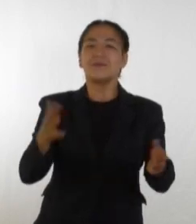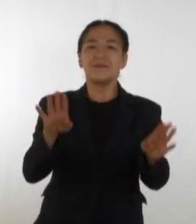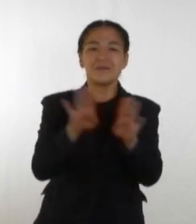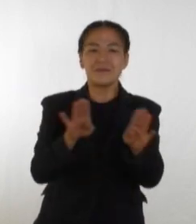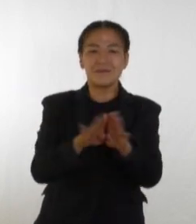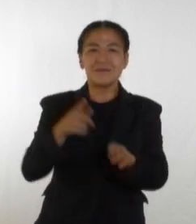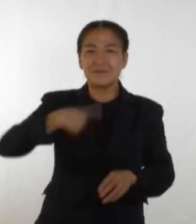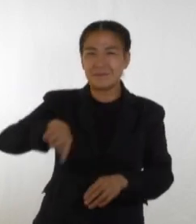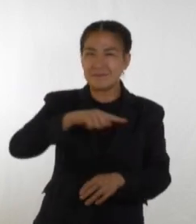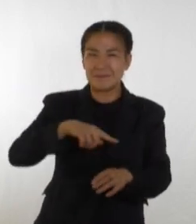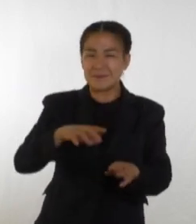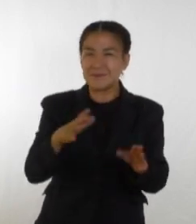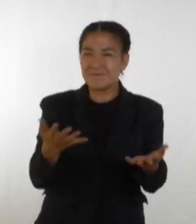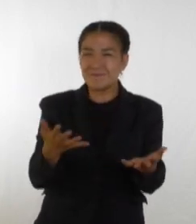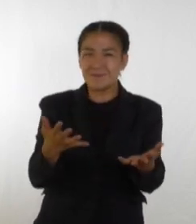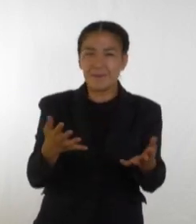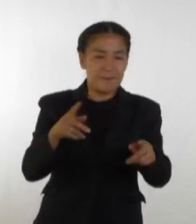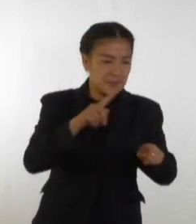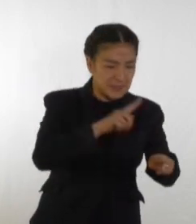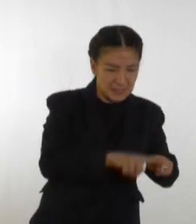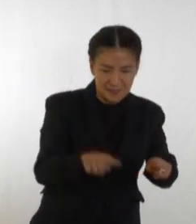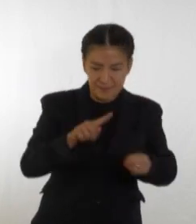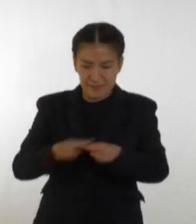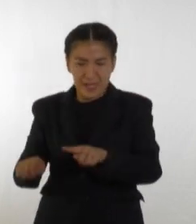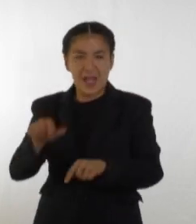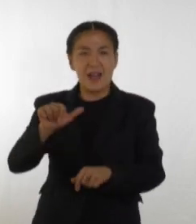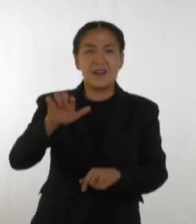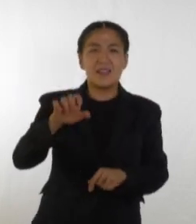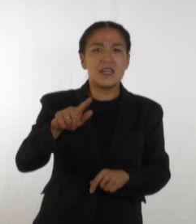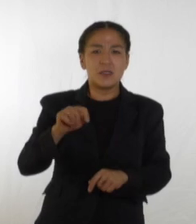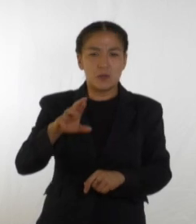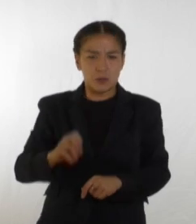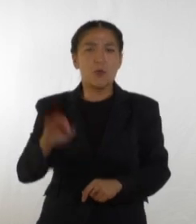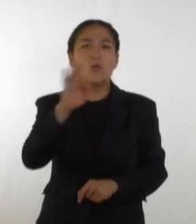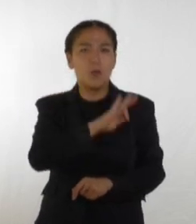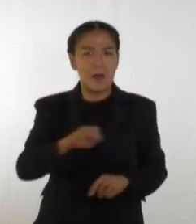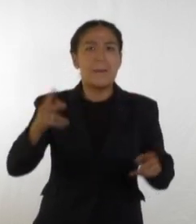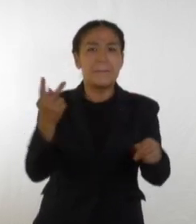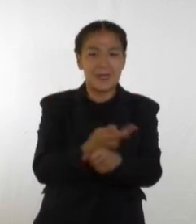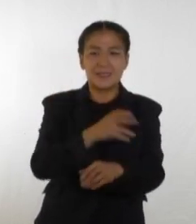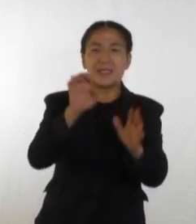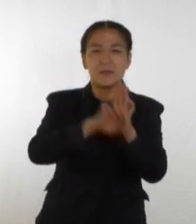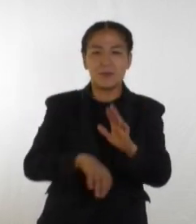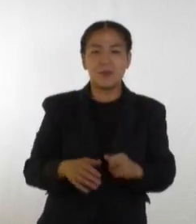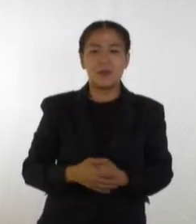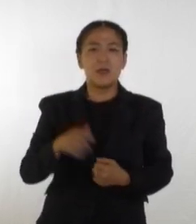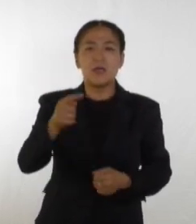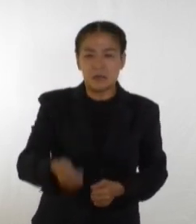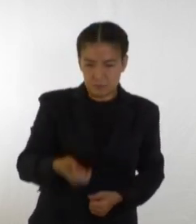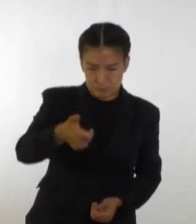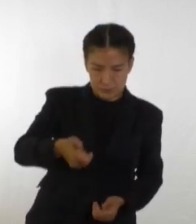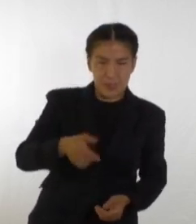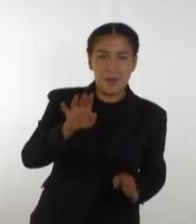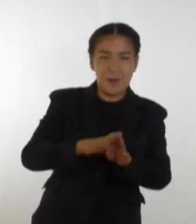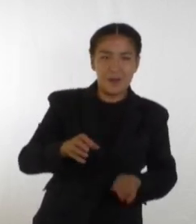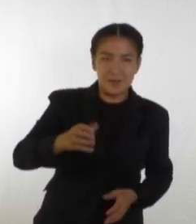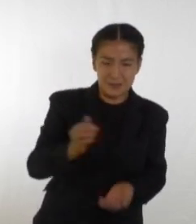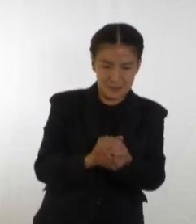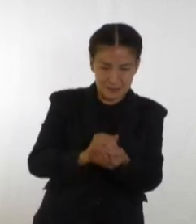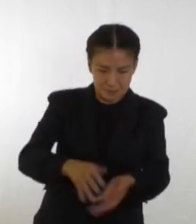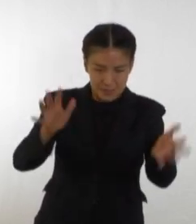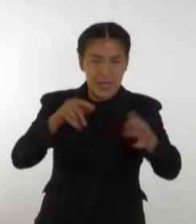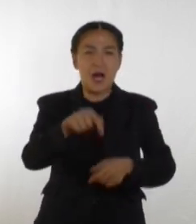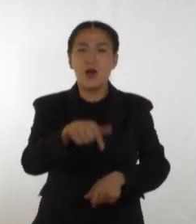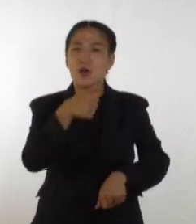pero si nos ponemos muy exigentes, todos los eventos aleatorios pueden ocurrir. Si yo arrojo el dado el suficiente tiempo, van a caer todos